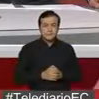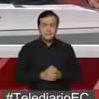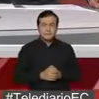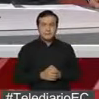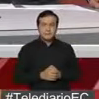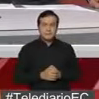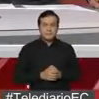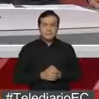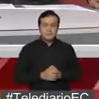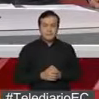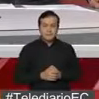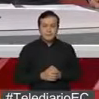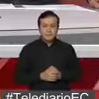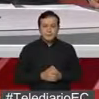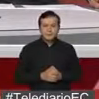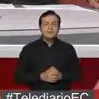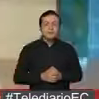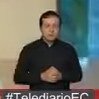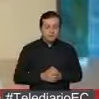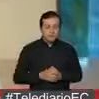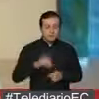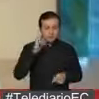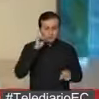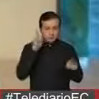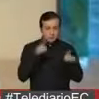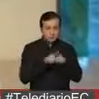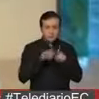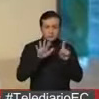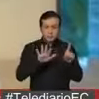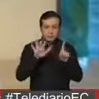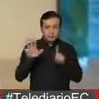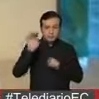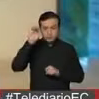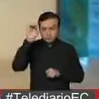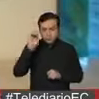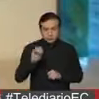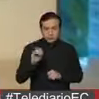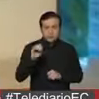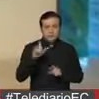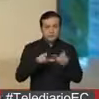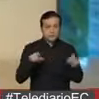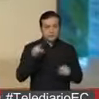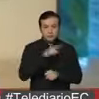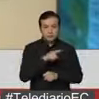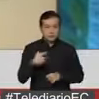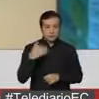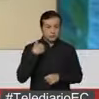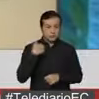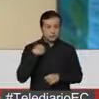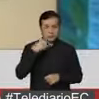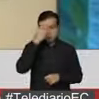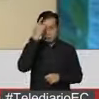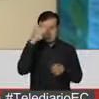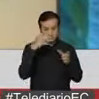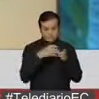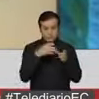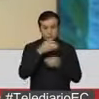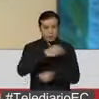Bueno, se necesita alcanzar un acuerdo del 66% de los tenedores de bonos para poder hacer el